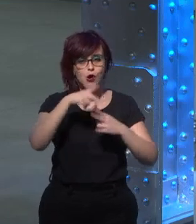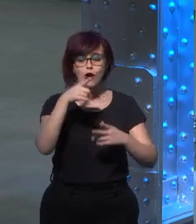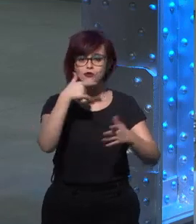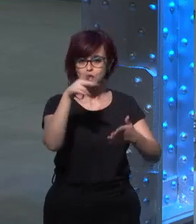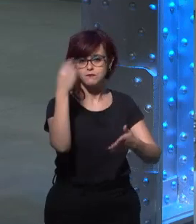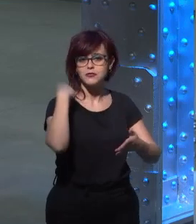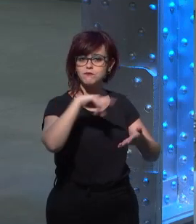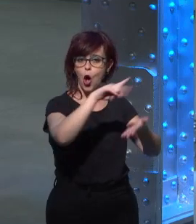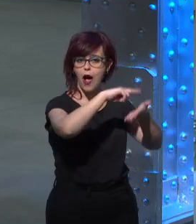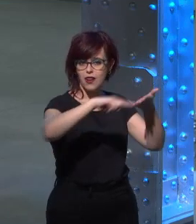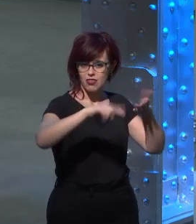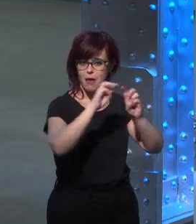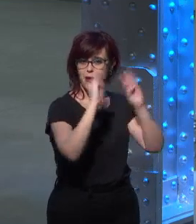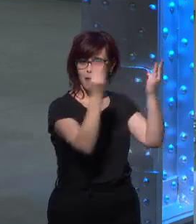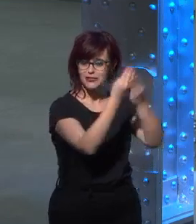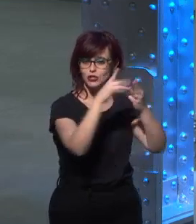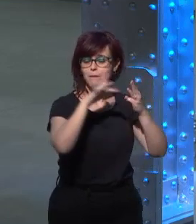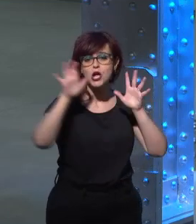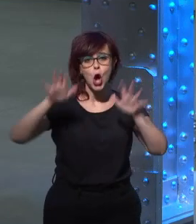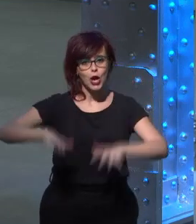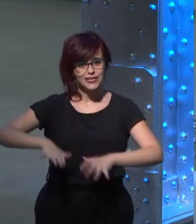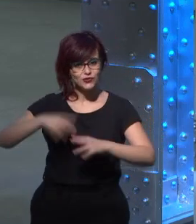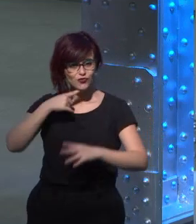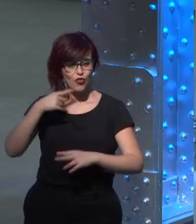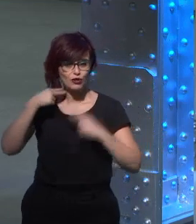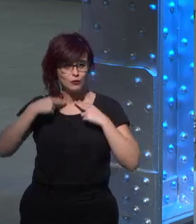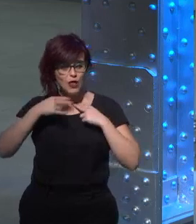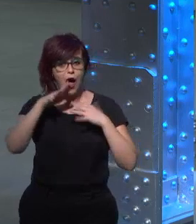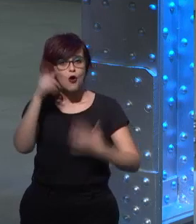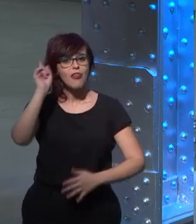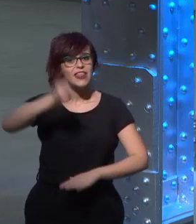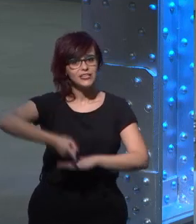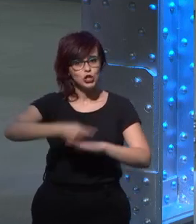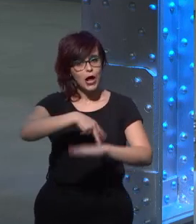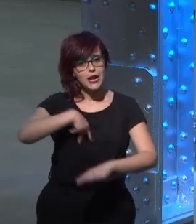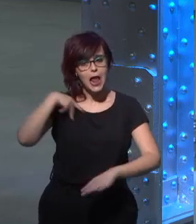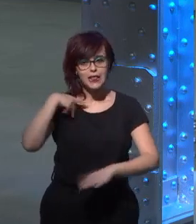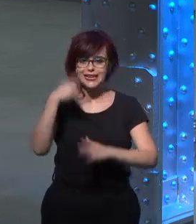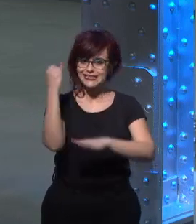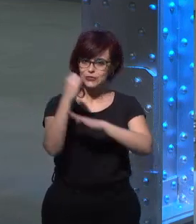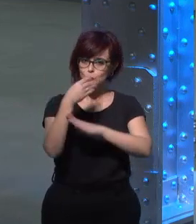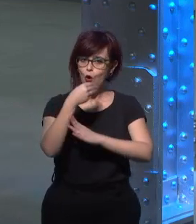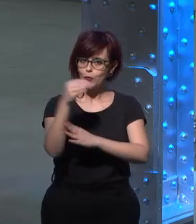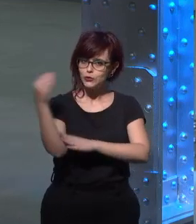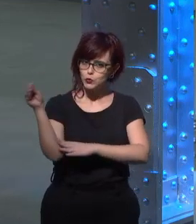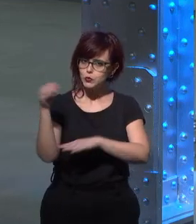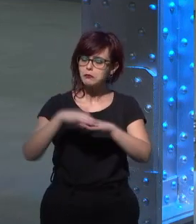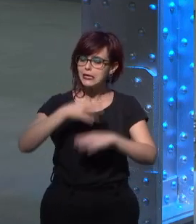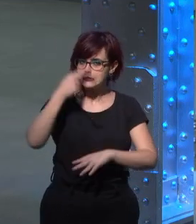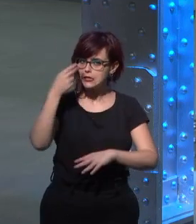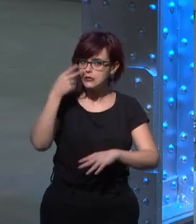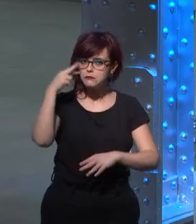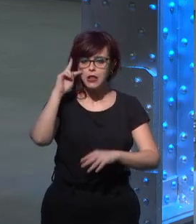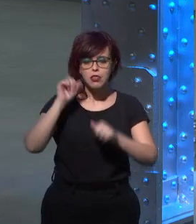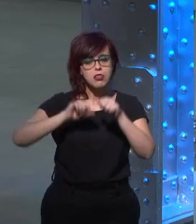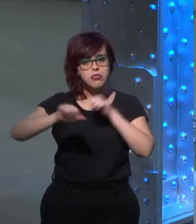Galicia, en su Parlamento y también en el Congreso de los Diputados. Es ahora el director general del Instituto de la Juventud. Tiene una interesante